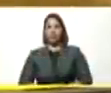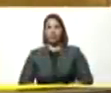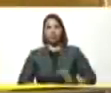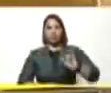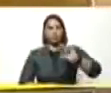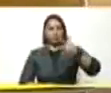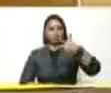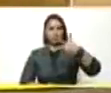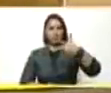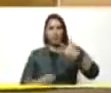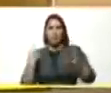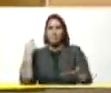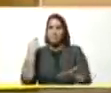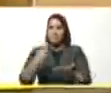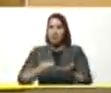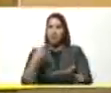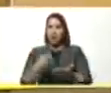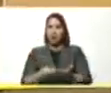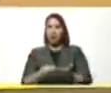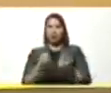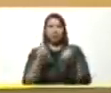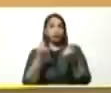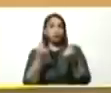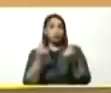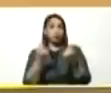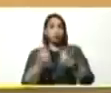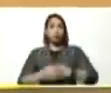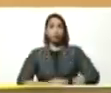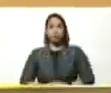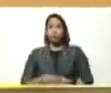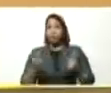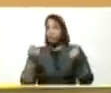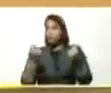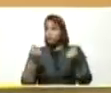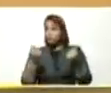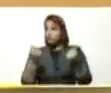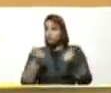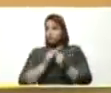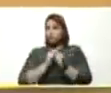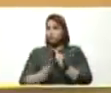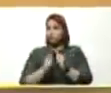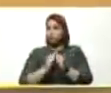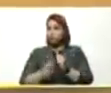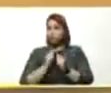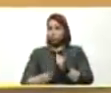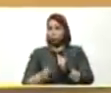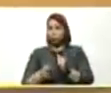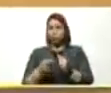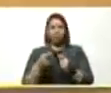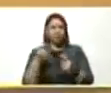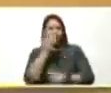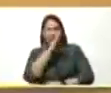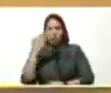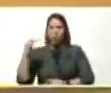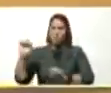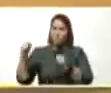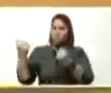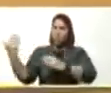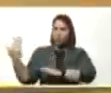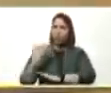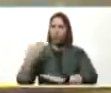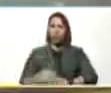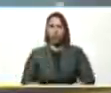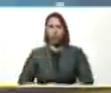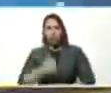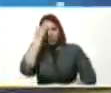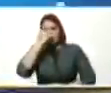Tercer lugar, el financiamiento, los billullos, el billete, parir los billetes en medio del bloqueo criminal de